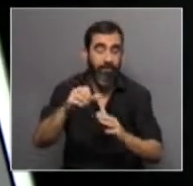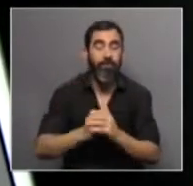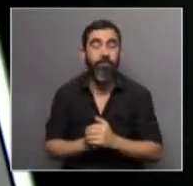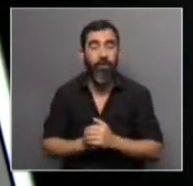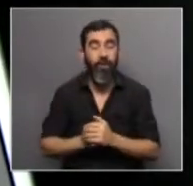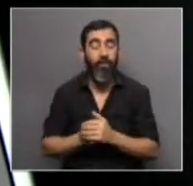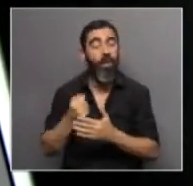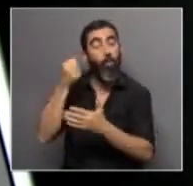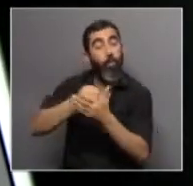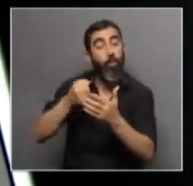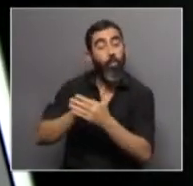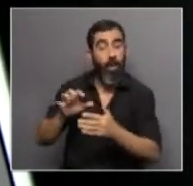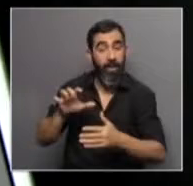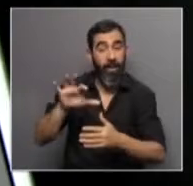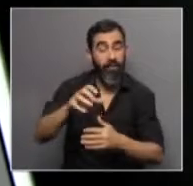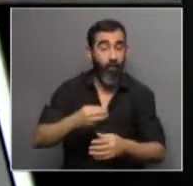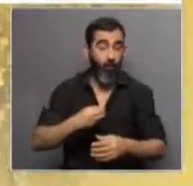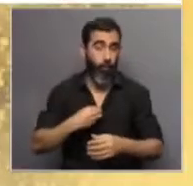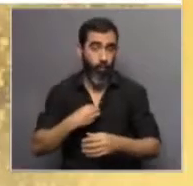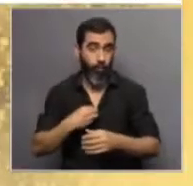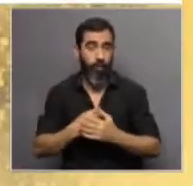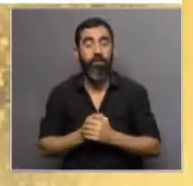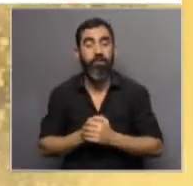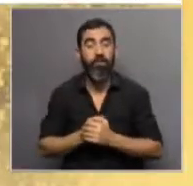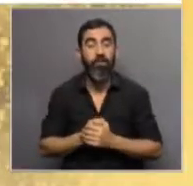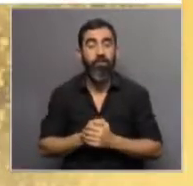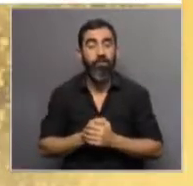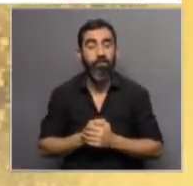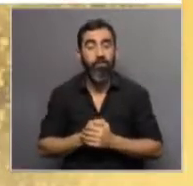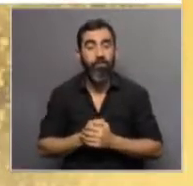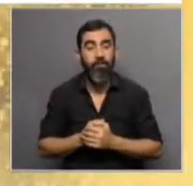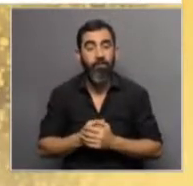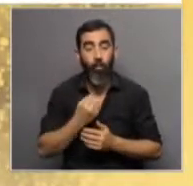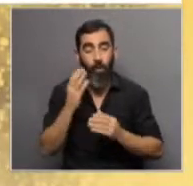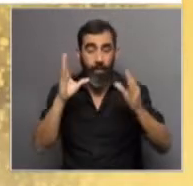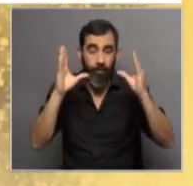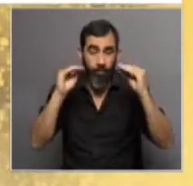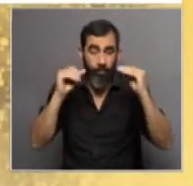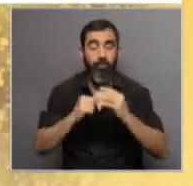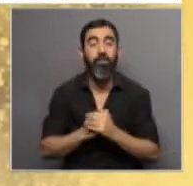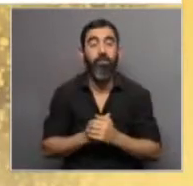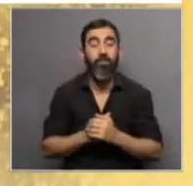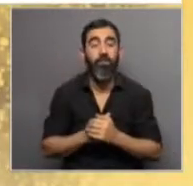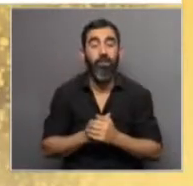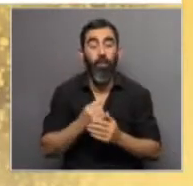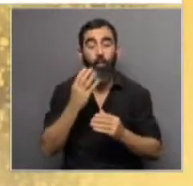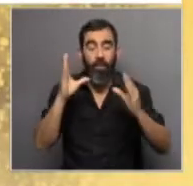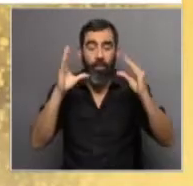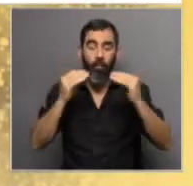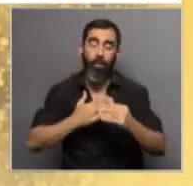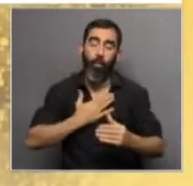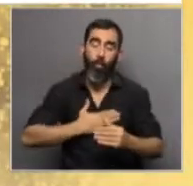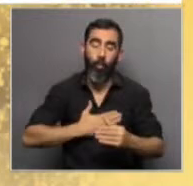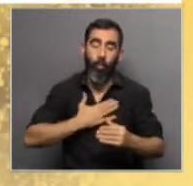de Lucha contra el Cáncer. Doctor Barrios, ¿cómo le va? Bienvenido a Sobre Ciencia. Buenas noches. Buenas noches, mucho